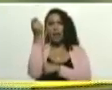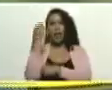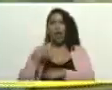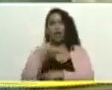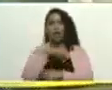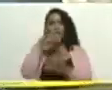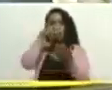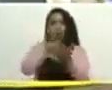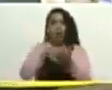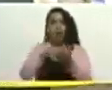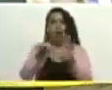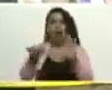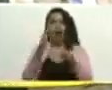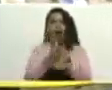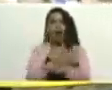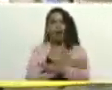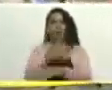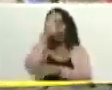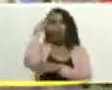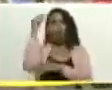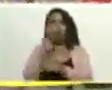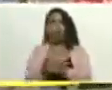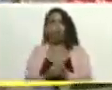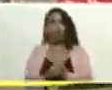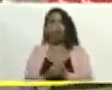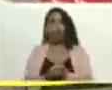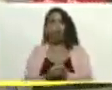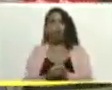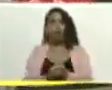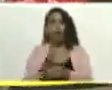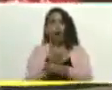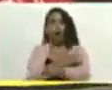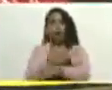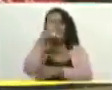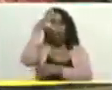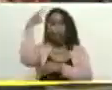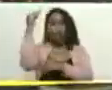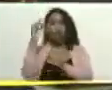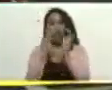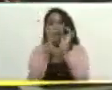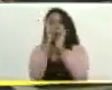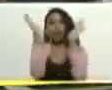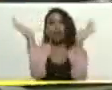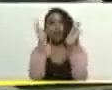arrodillamos ante Nuestro Señor creador ante nuestro señor Jesucristo